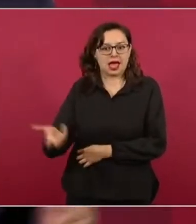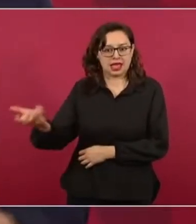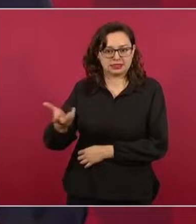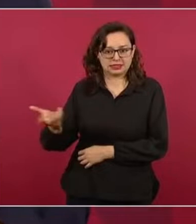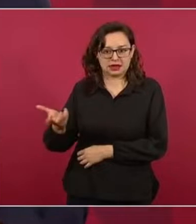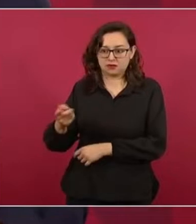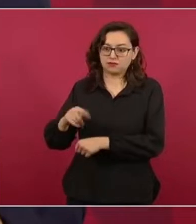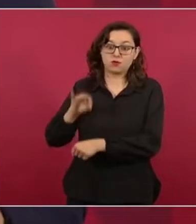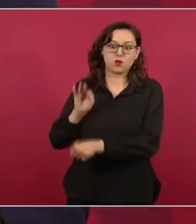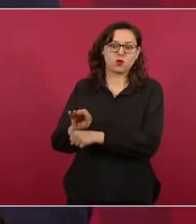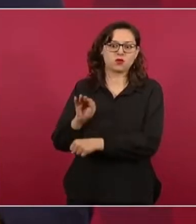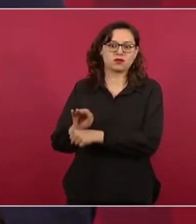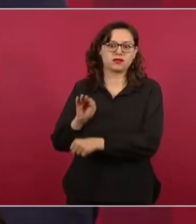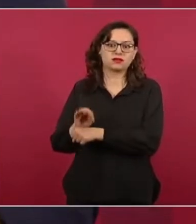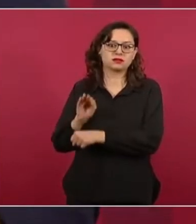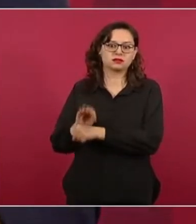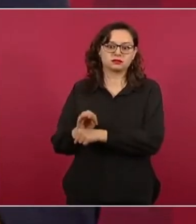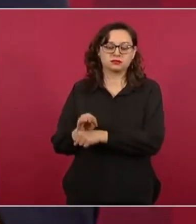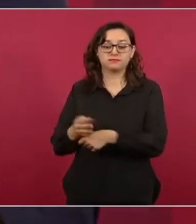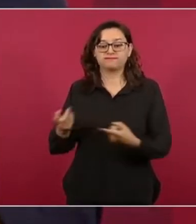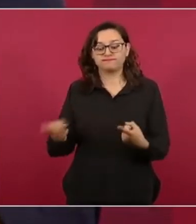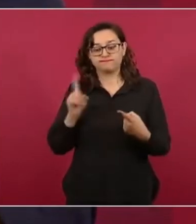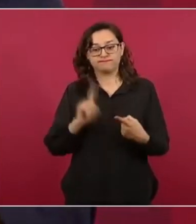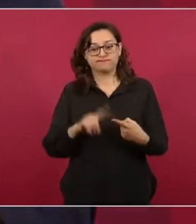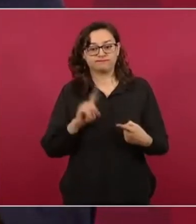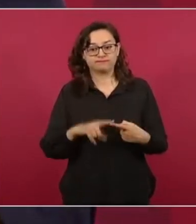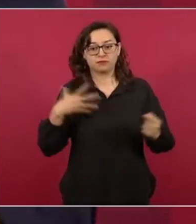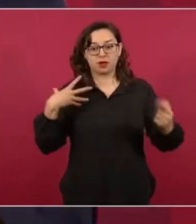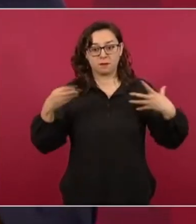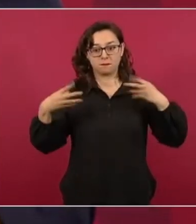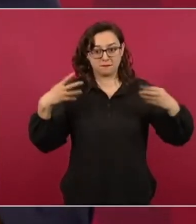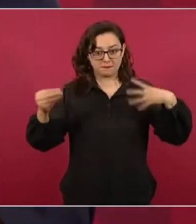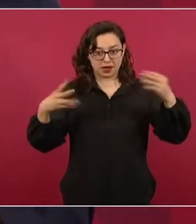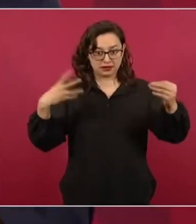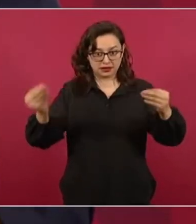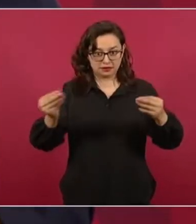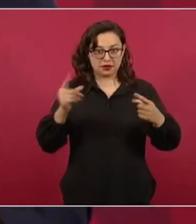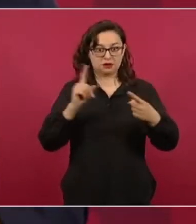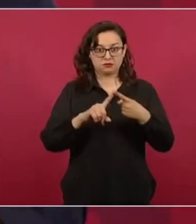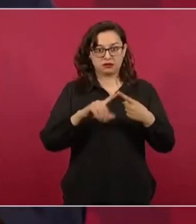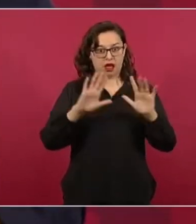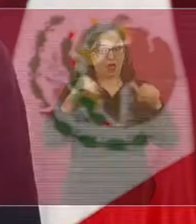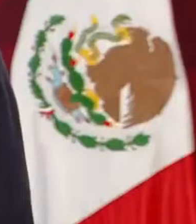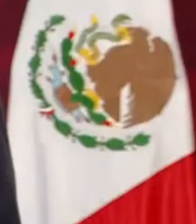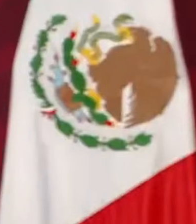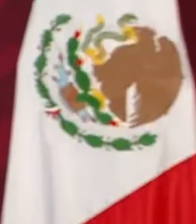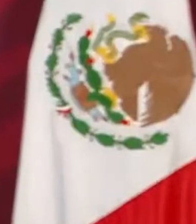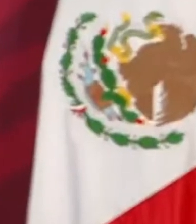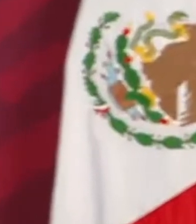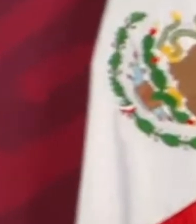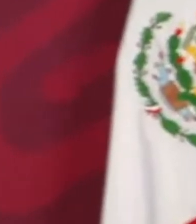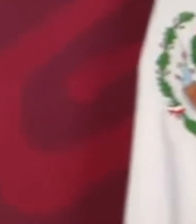proteger, porque la pandemia nos llega de fuera y nos afecta en lo